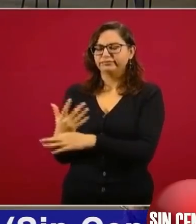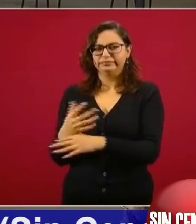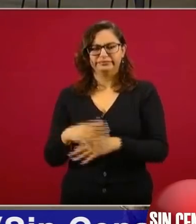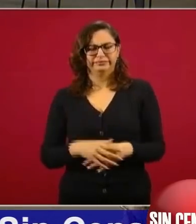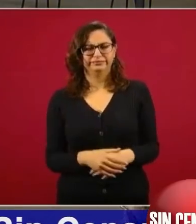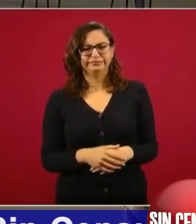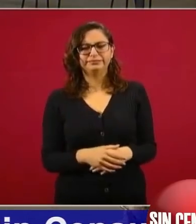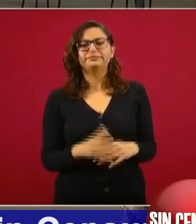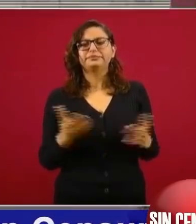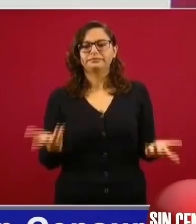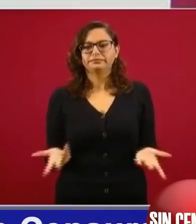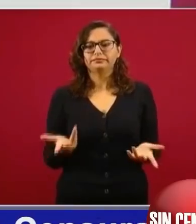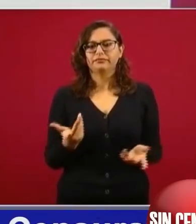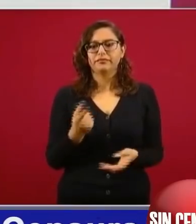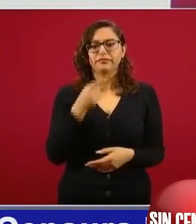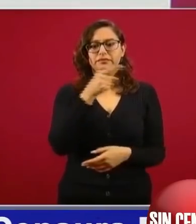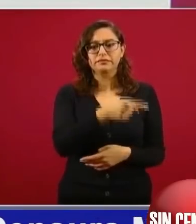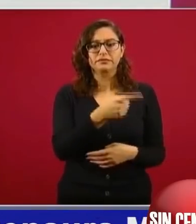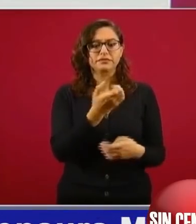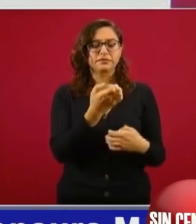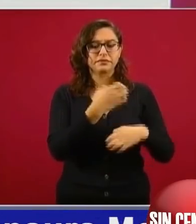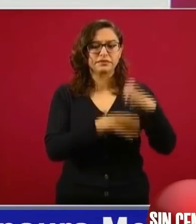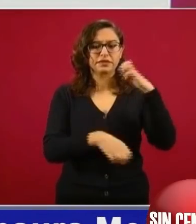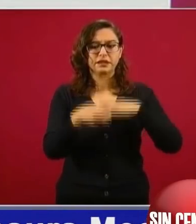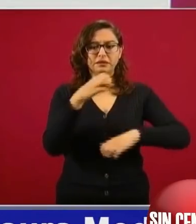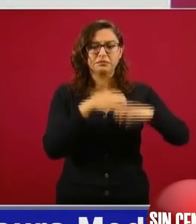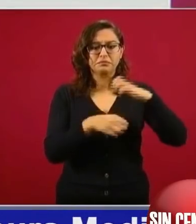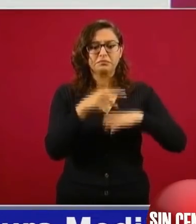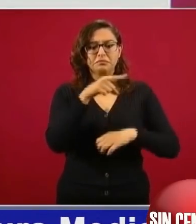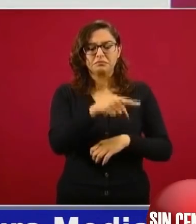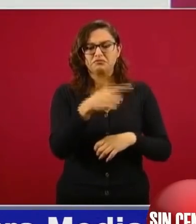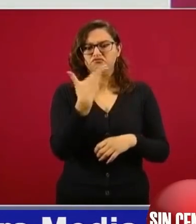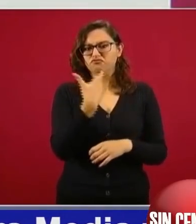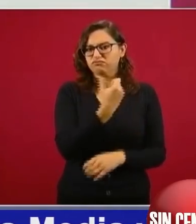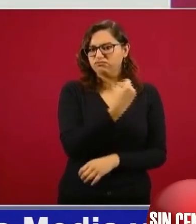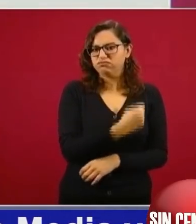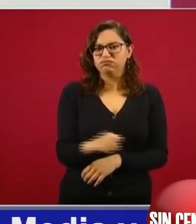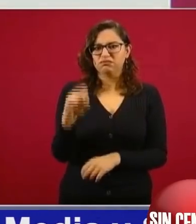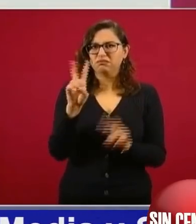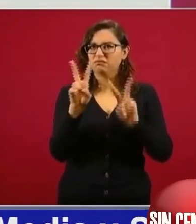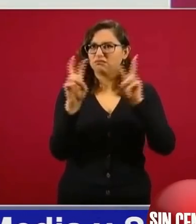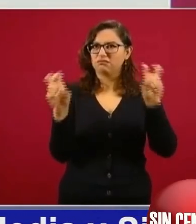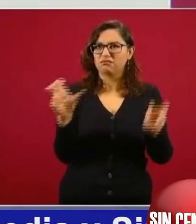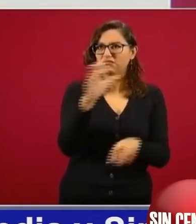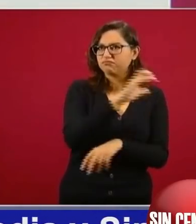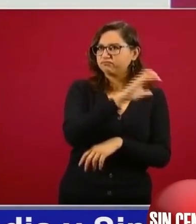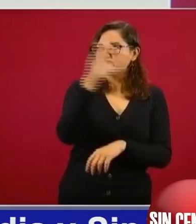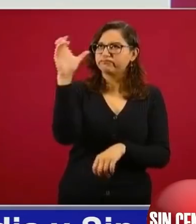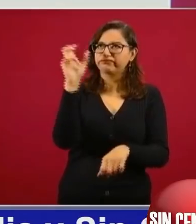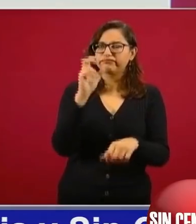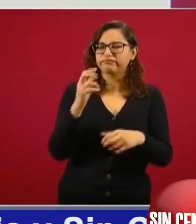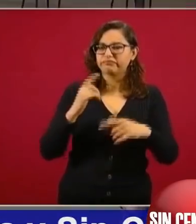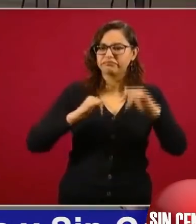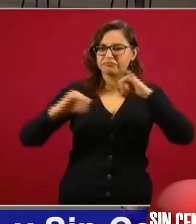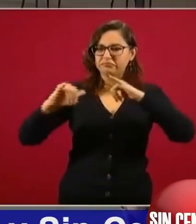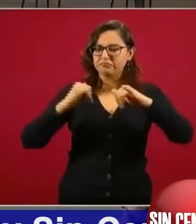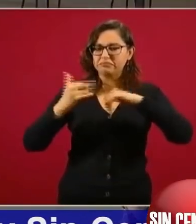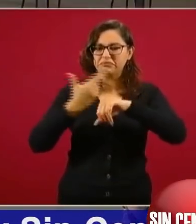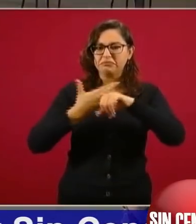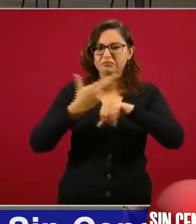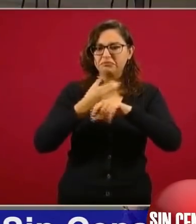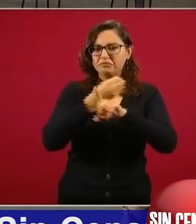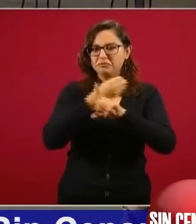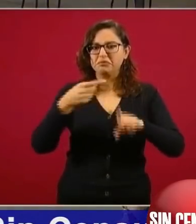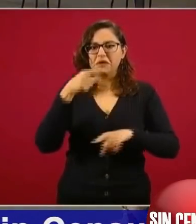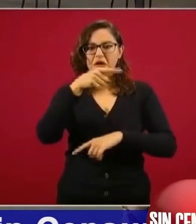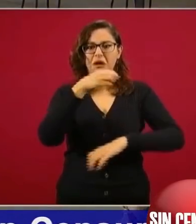empresa tal vez más reputada del mundo en el desarrollo de los estudios de aeronavegabilidad, que es NABLU,